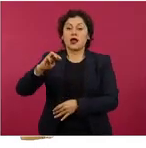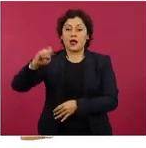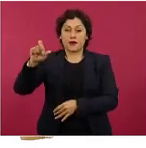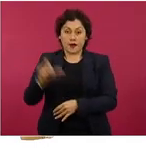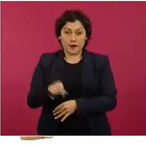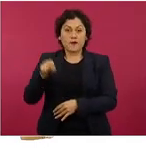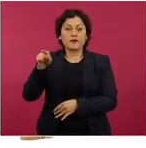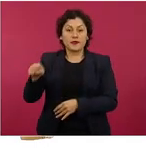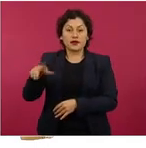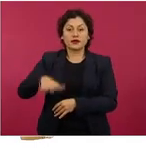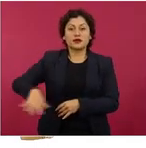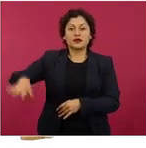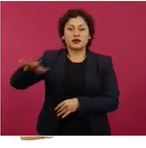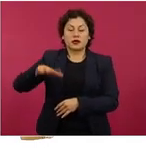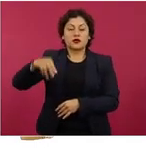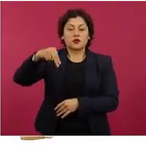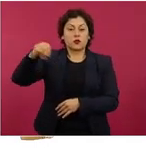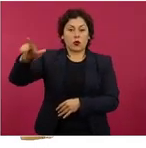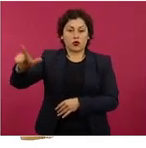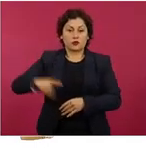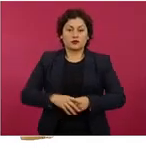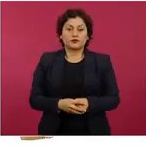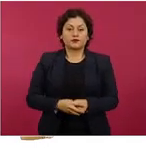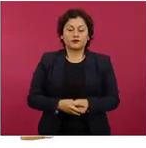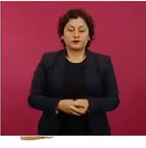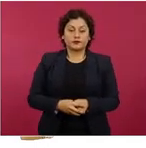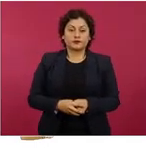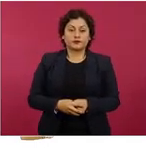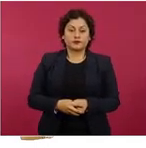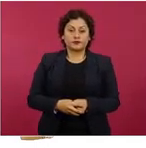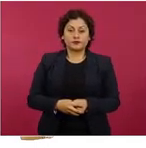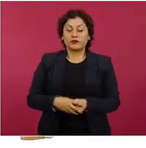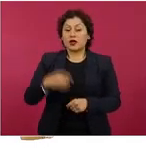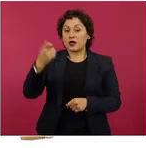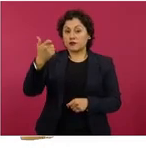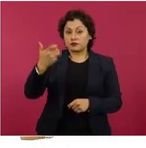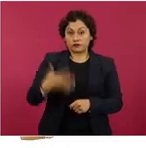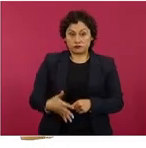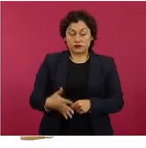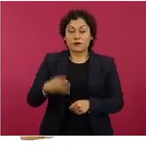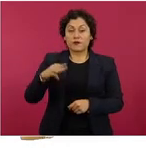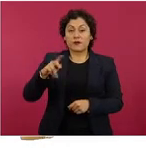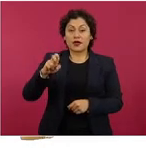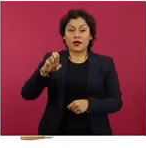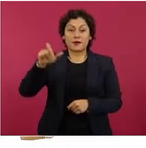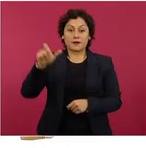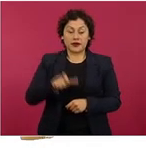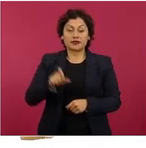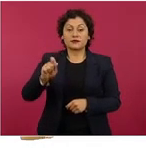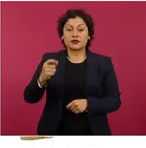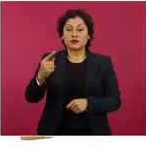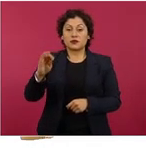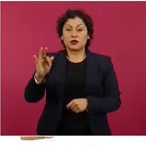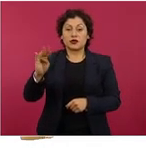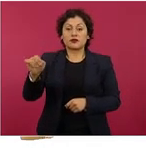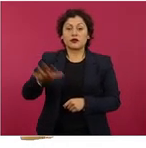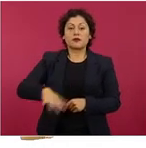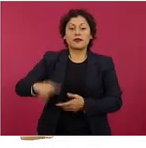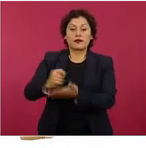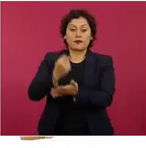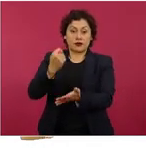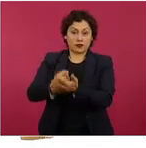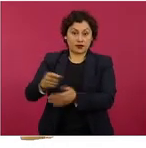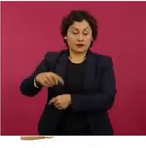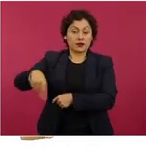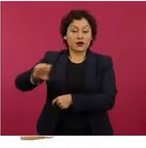en Arramberri, Nuevo León. Las más baratas de franquicia Pemex en 21.49 en Altamira, Tamaulipas,